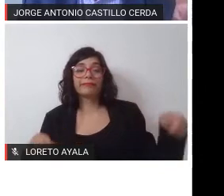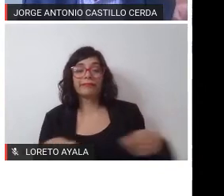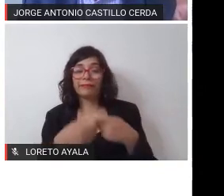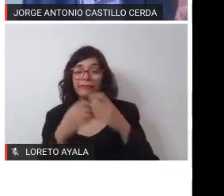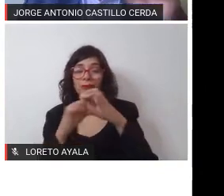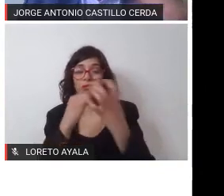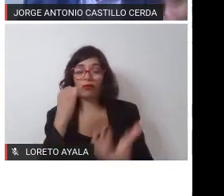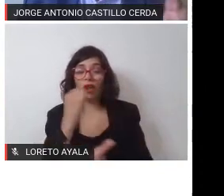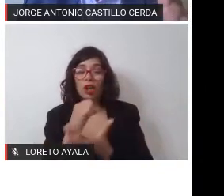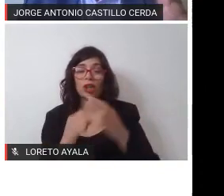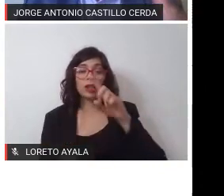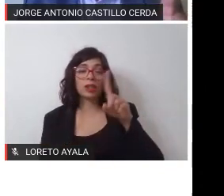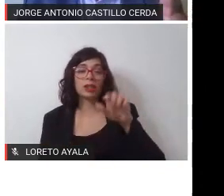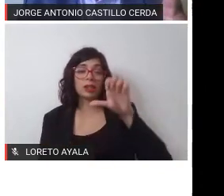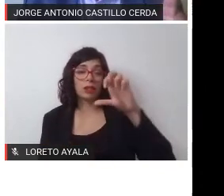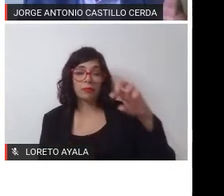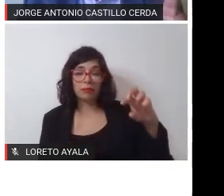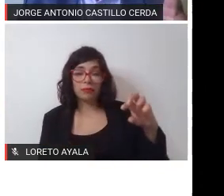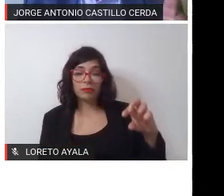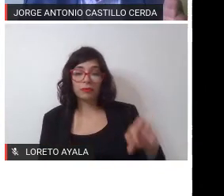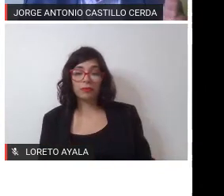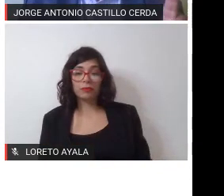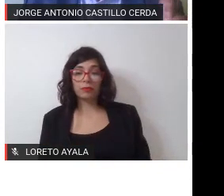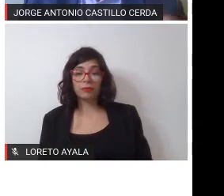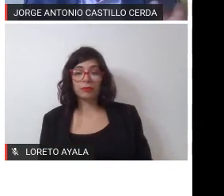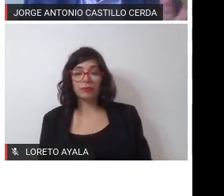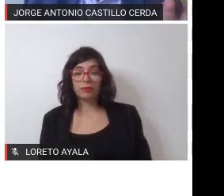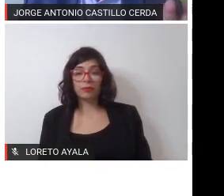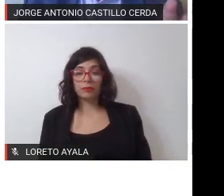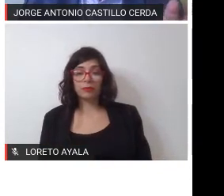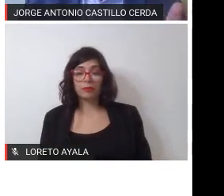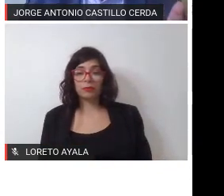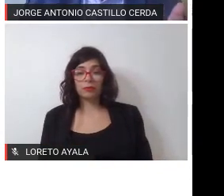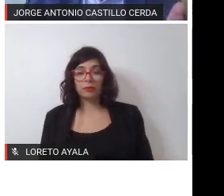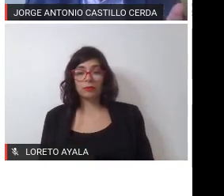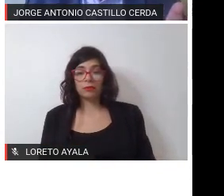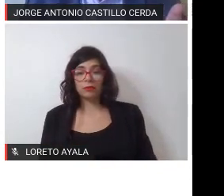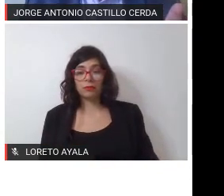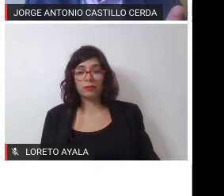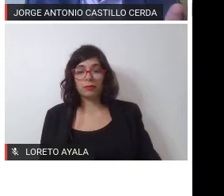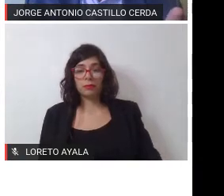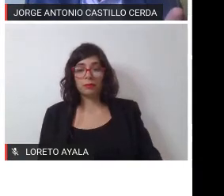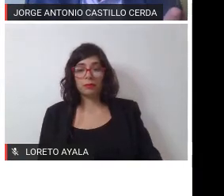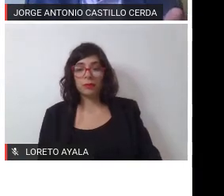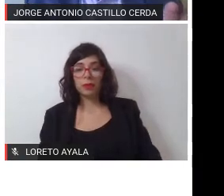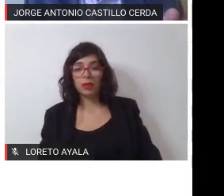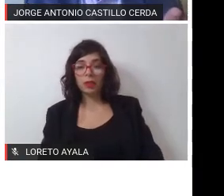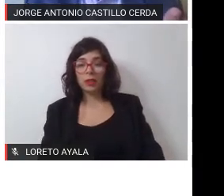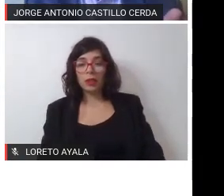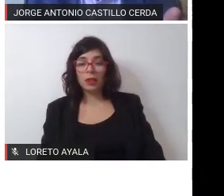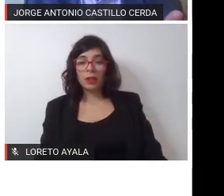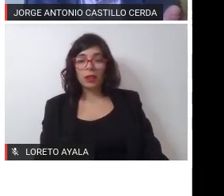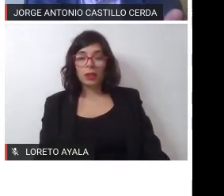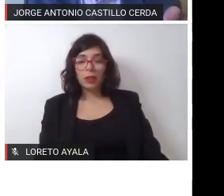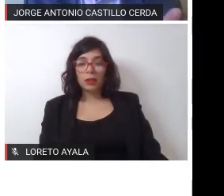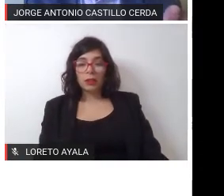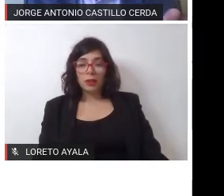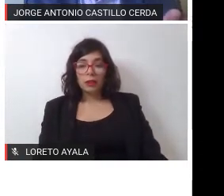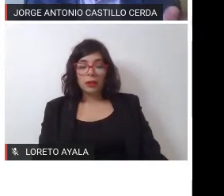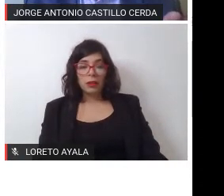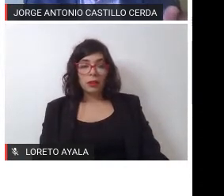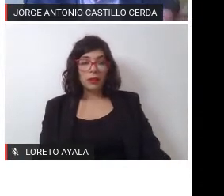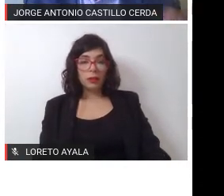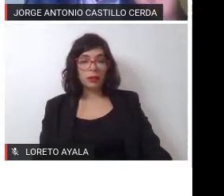está terminando, entiendo, son aproximadamente 1, 2, 3, 4, 5, 6, 7,